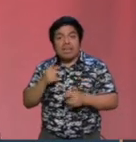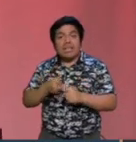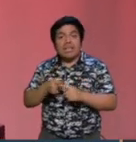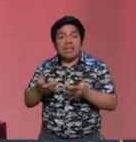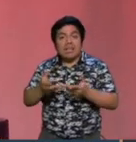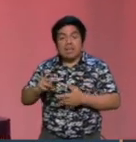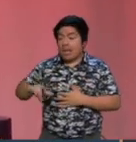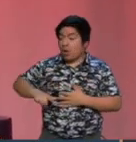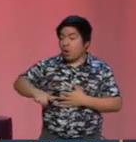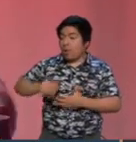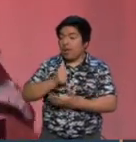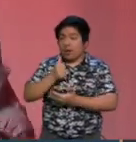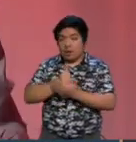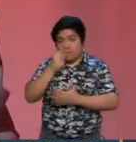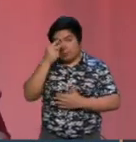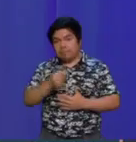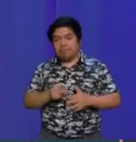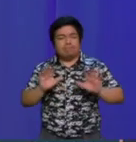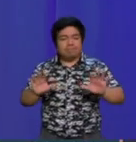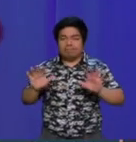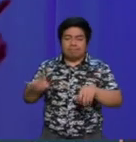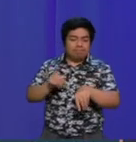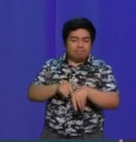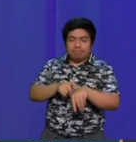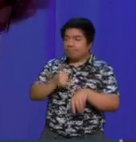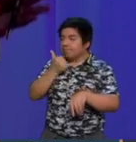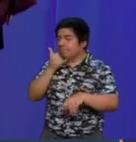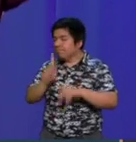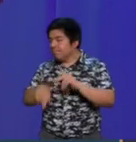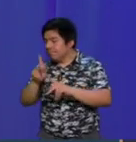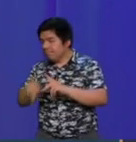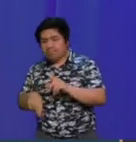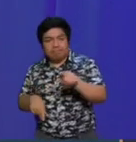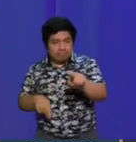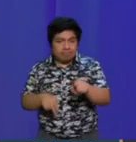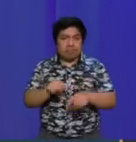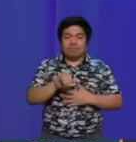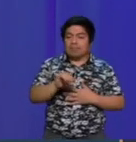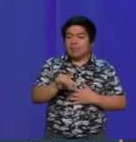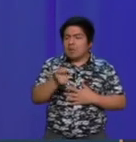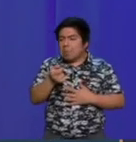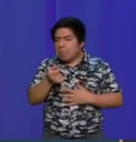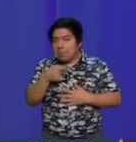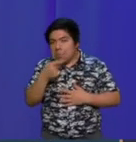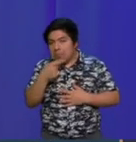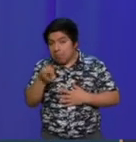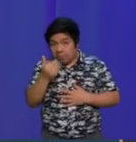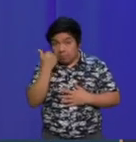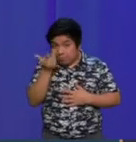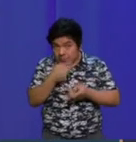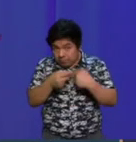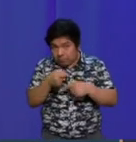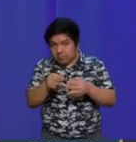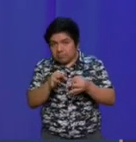gobierno central, Pues no qué las alcaldías. preocupante. Venga, porque la para hacer incidencia justos ha con el crecido. tiempo, perdón que los interrumpa, Alejandro muchas gracias. ha hablado muy poco y, bueno, si quieres hablar sobre